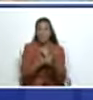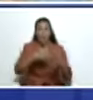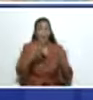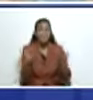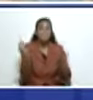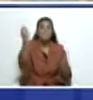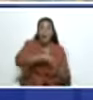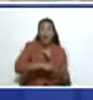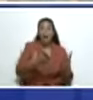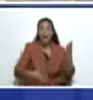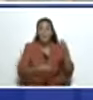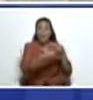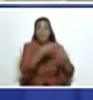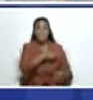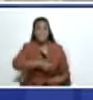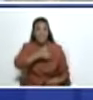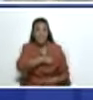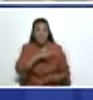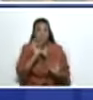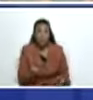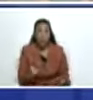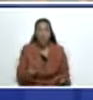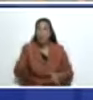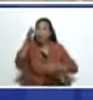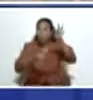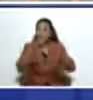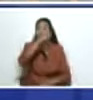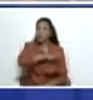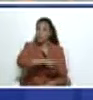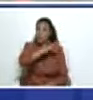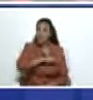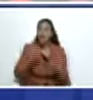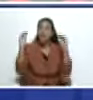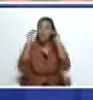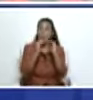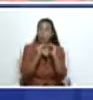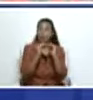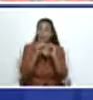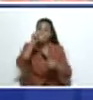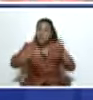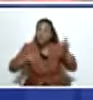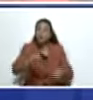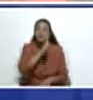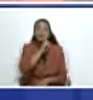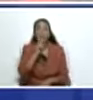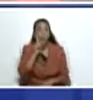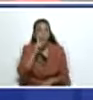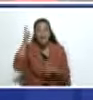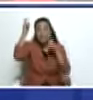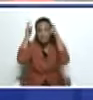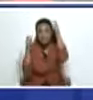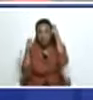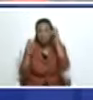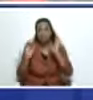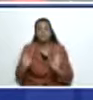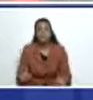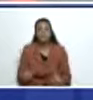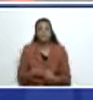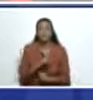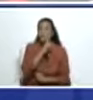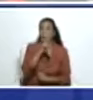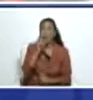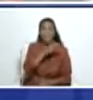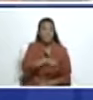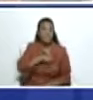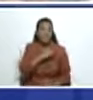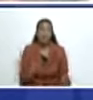las misiones. La gran misión Justicia Social e Igualdad, que llevará el nombre de Hugo Rafael Chávez Frías. La gran